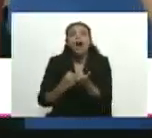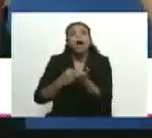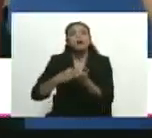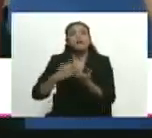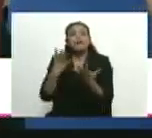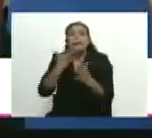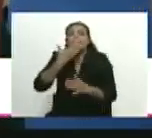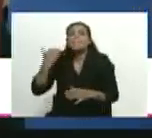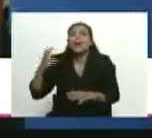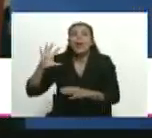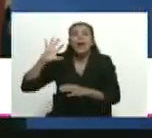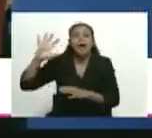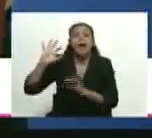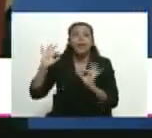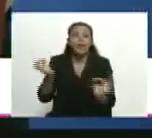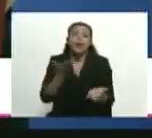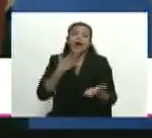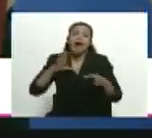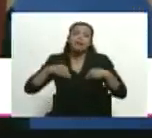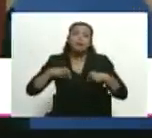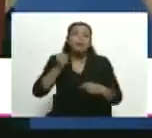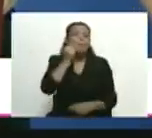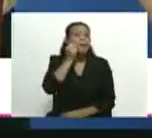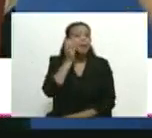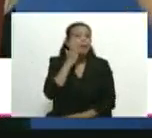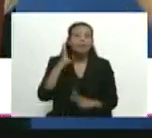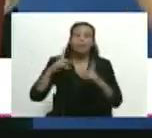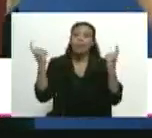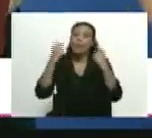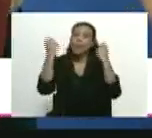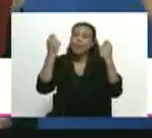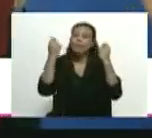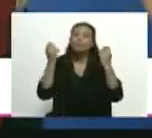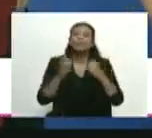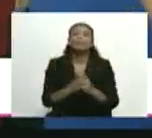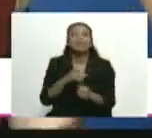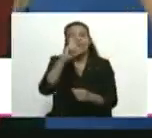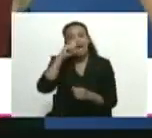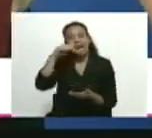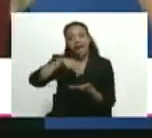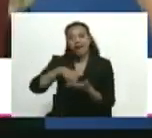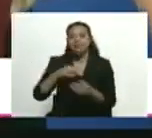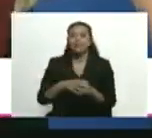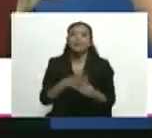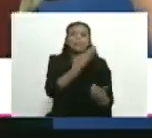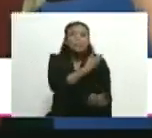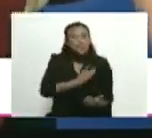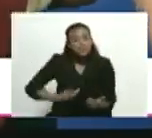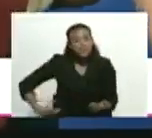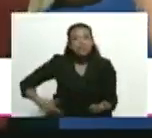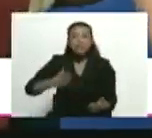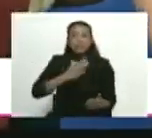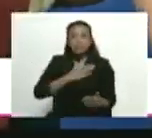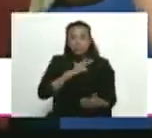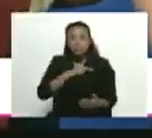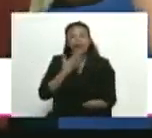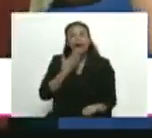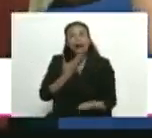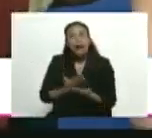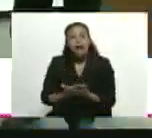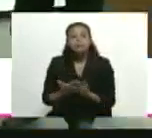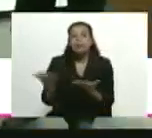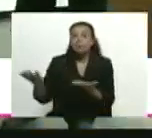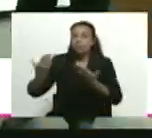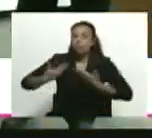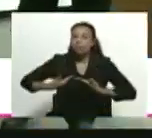mejor regalo que este, que aceptar ser el padrino de todas las promociones de este año escolar. Presidente, nosotros en agradecimiento le